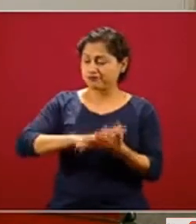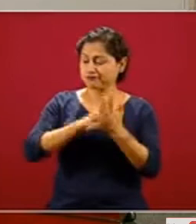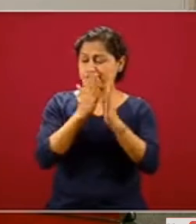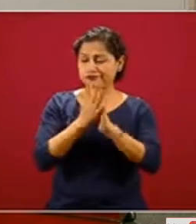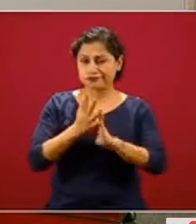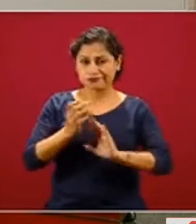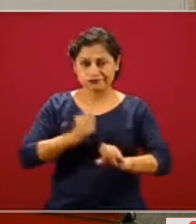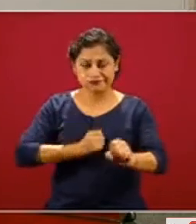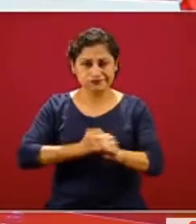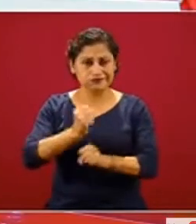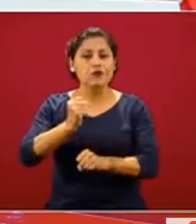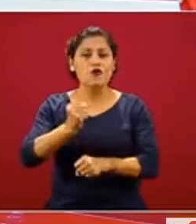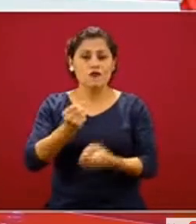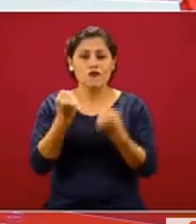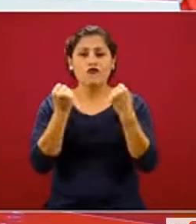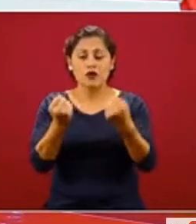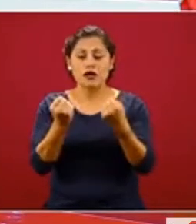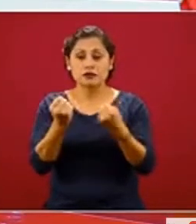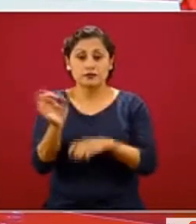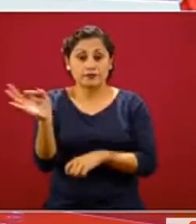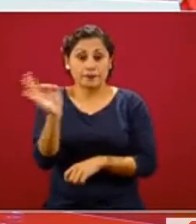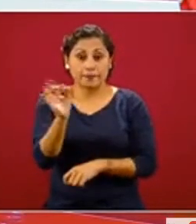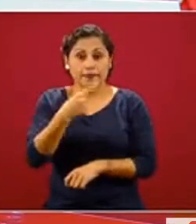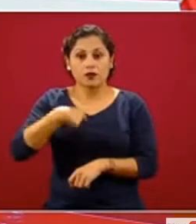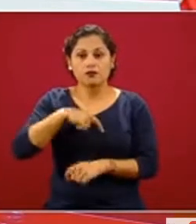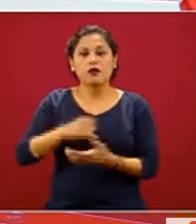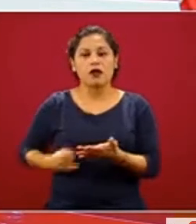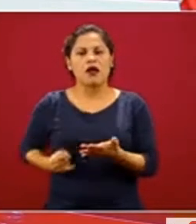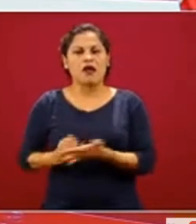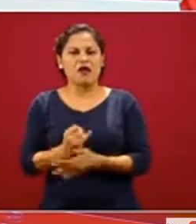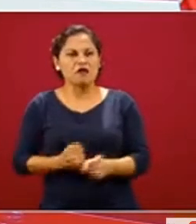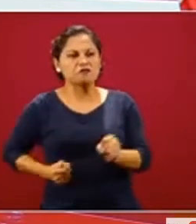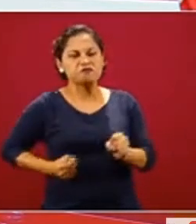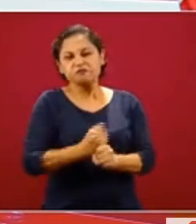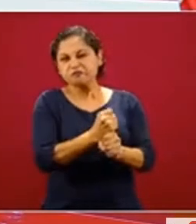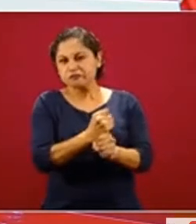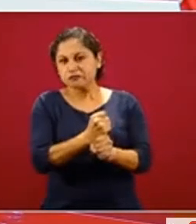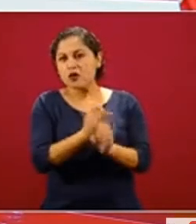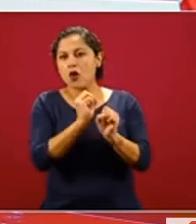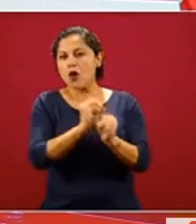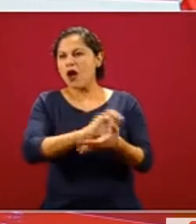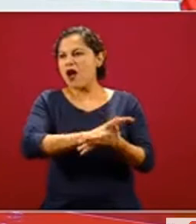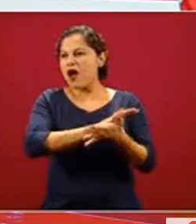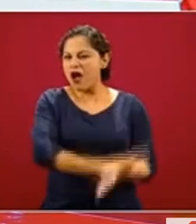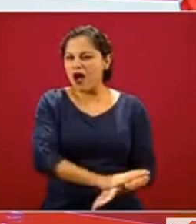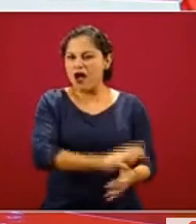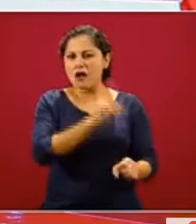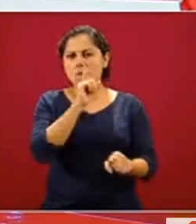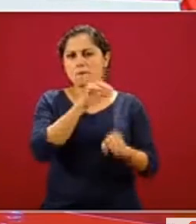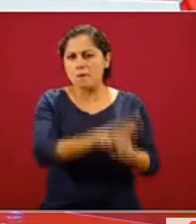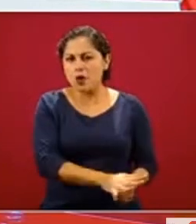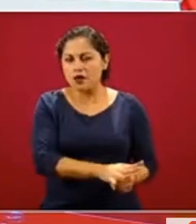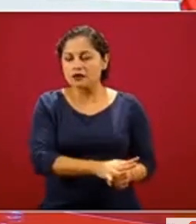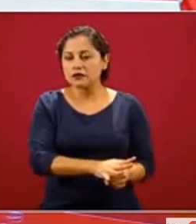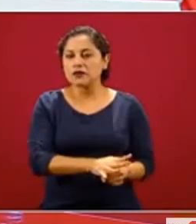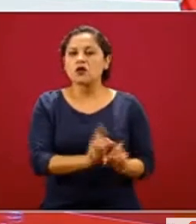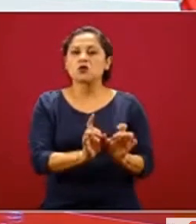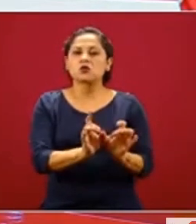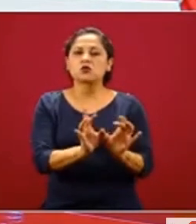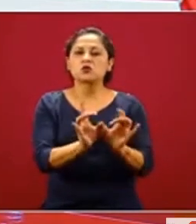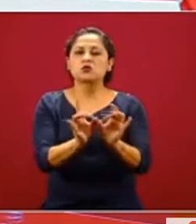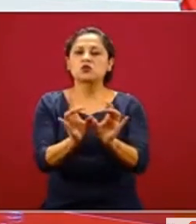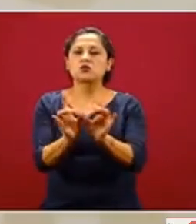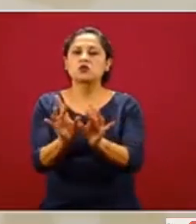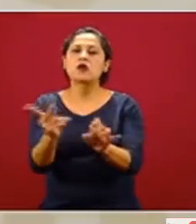si imponíamos un mecanismo de coerción y de uso de la fuerza, empezarían a ocurrir este tipo de eventos muy